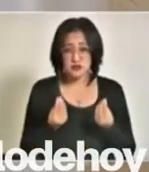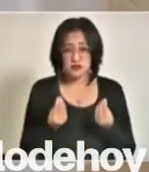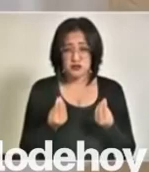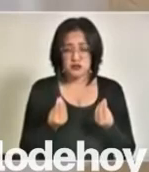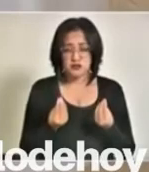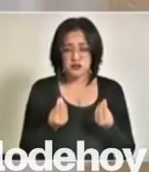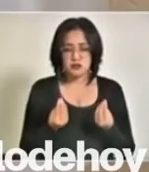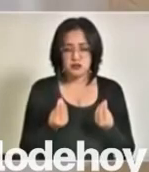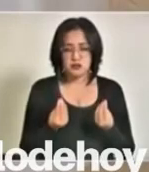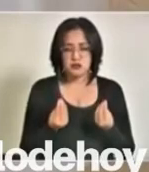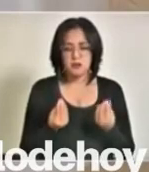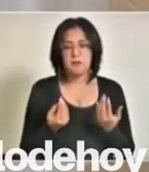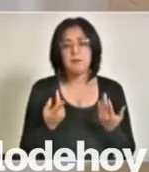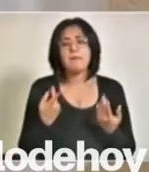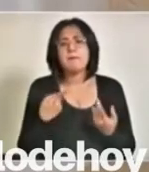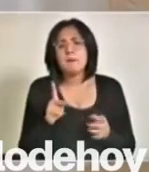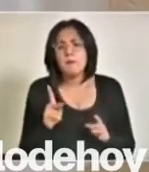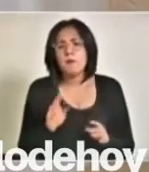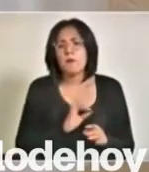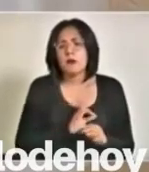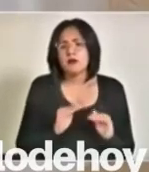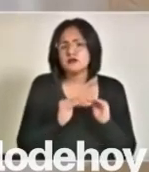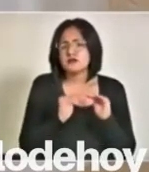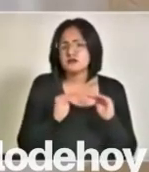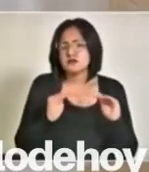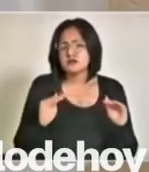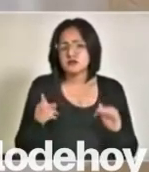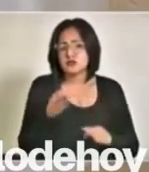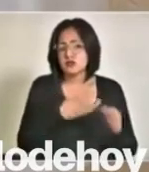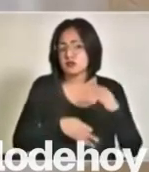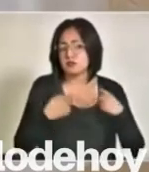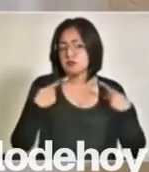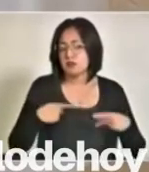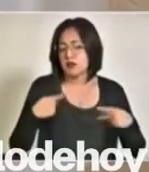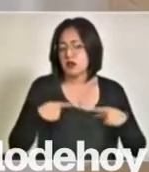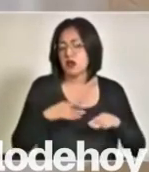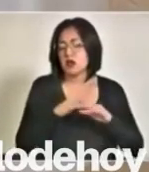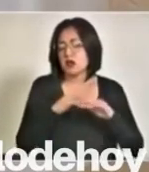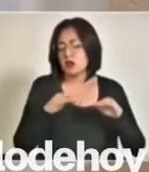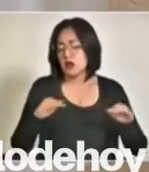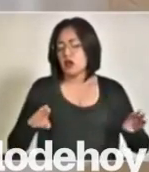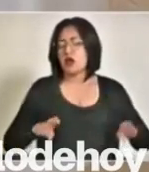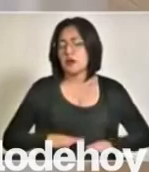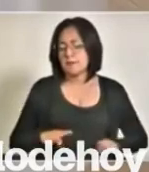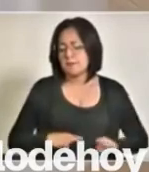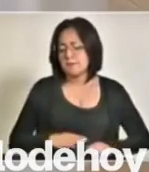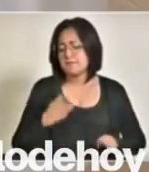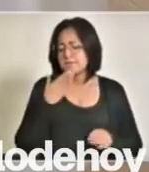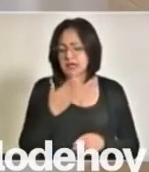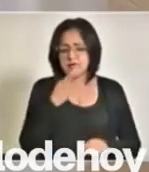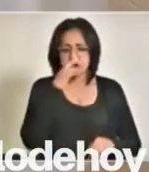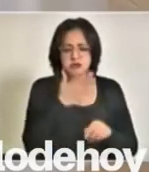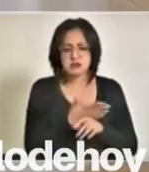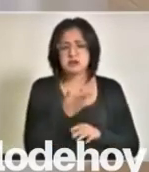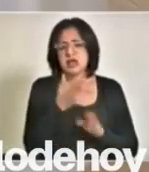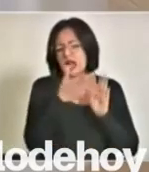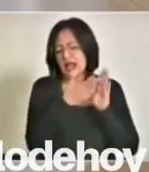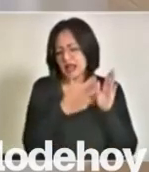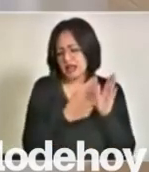y la podemos controlar con un comportamiento social responsable en tiendas